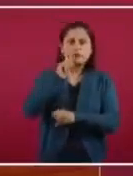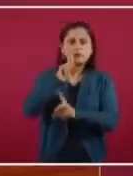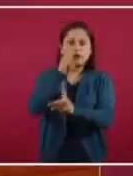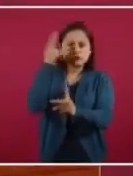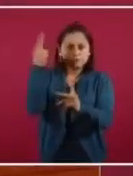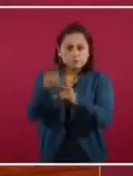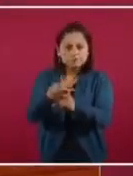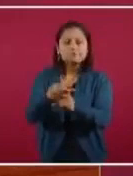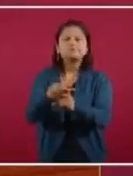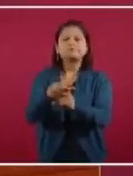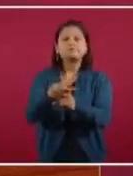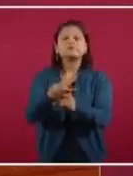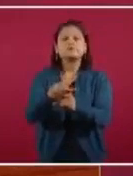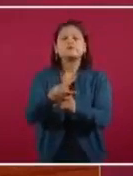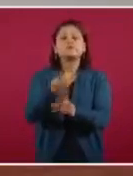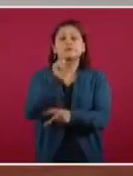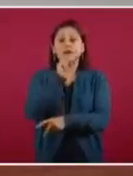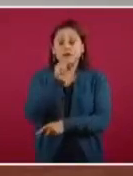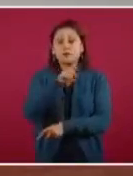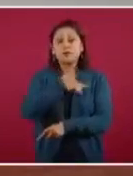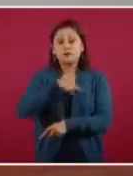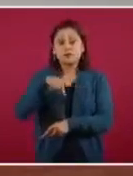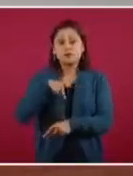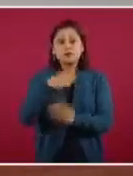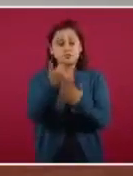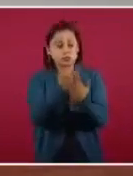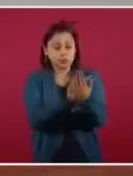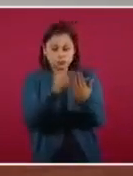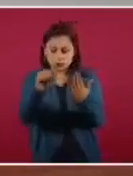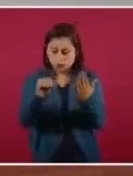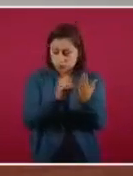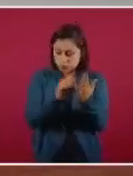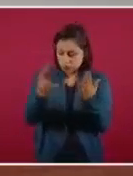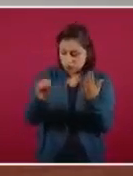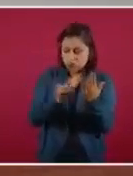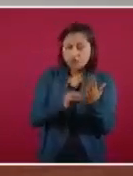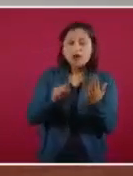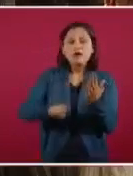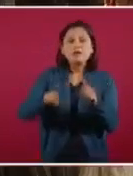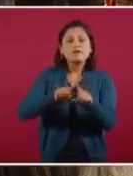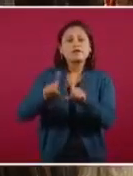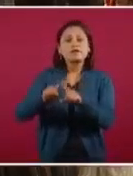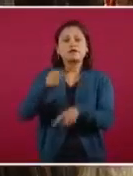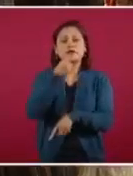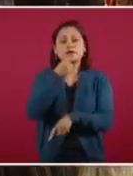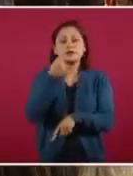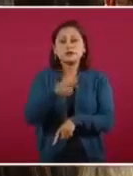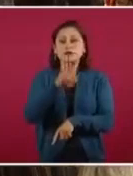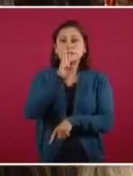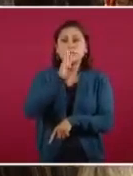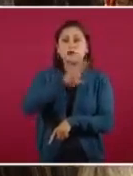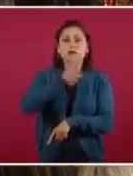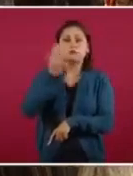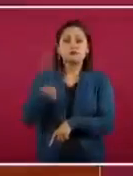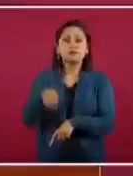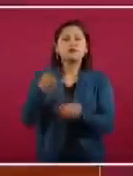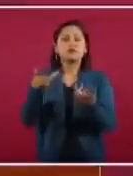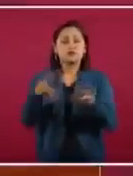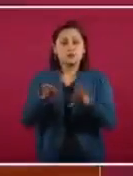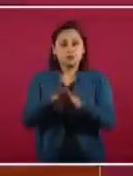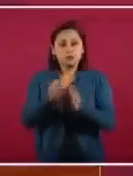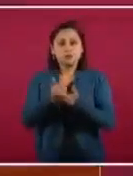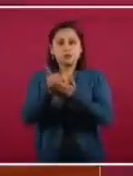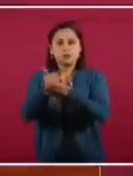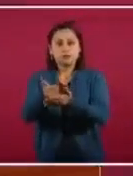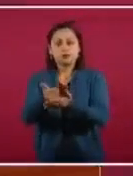incorporando, estamos haciendo un padrón de huérfanos y huérfanas del feminicidio. Porque la violencia